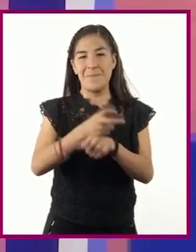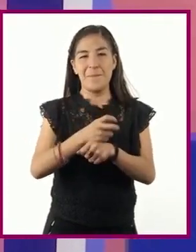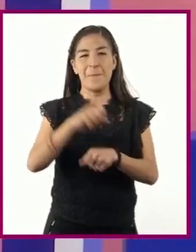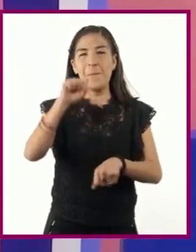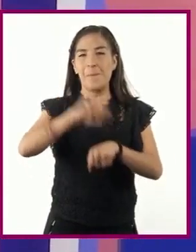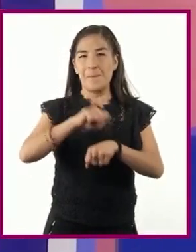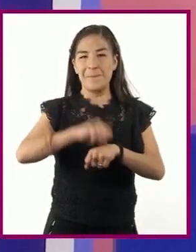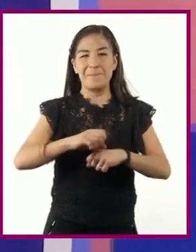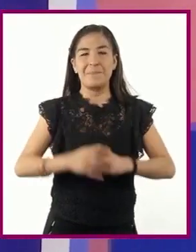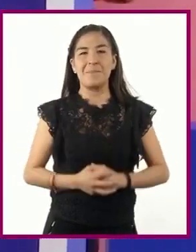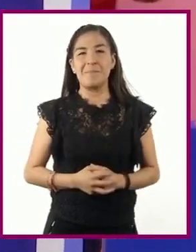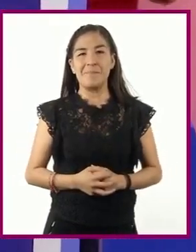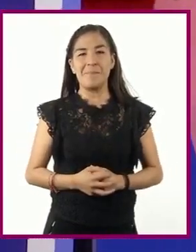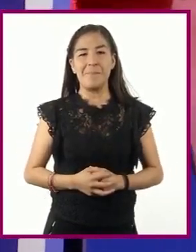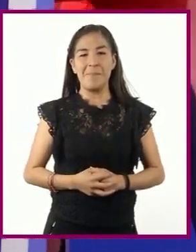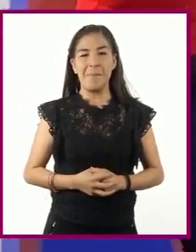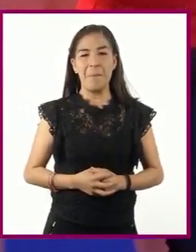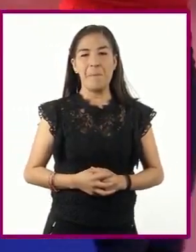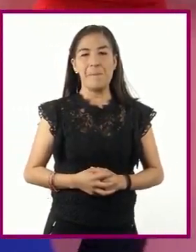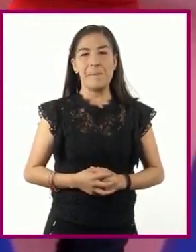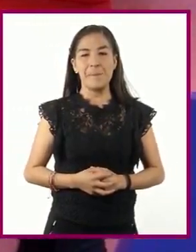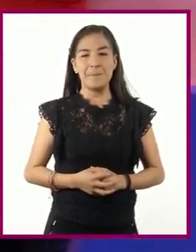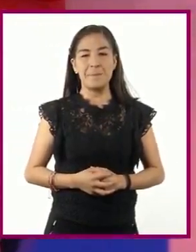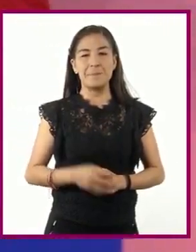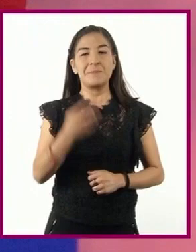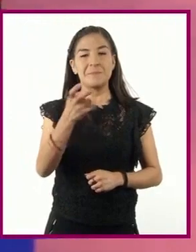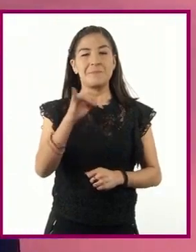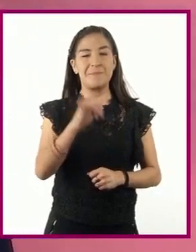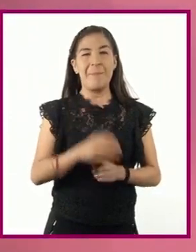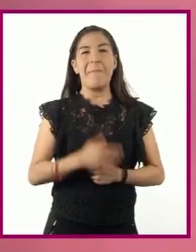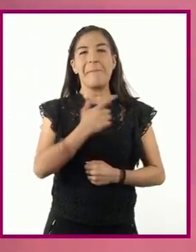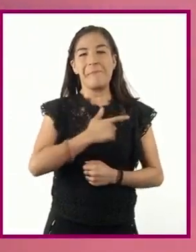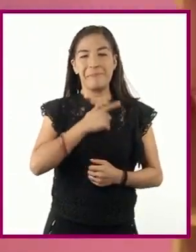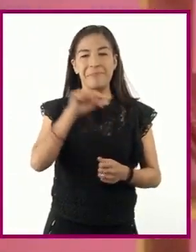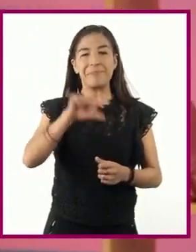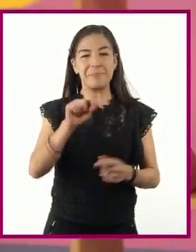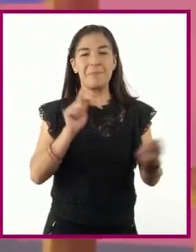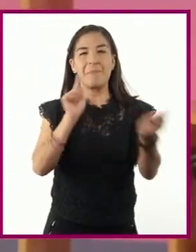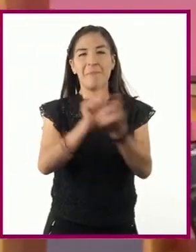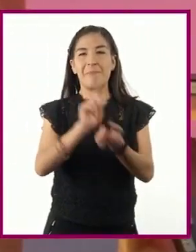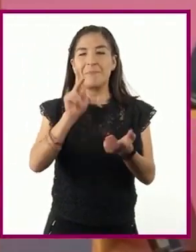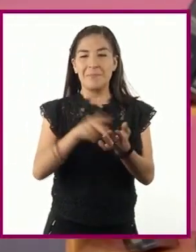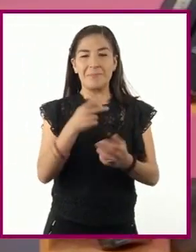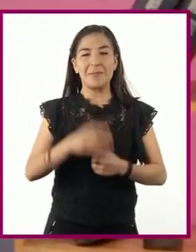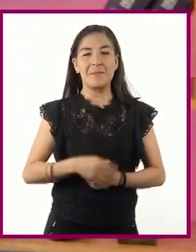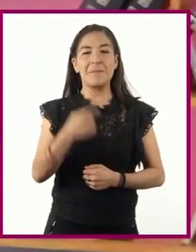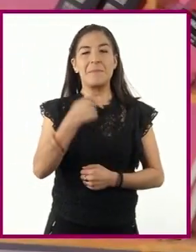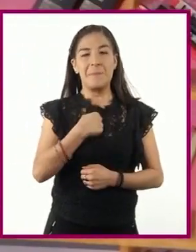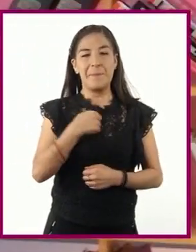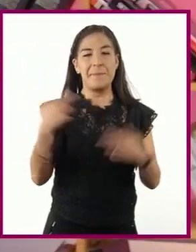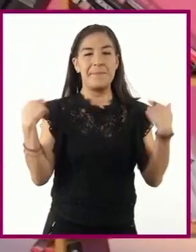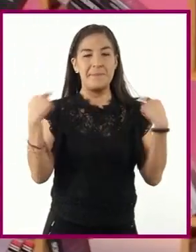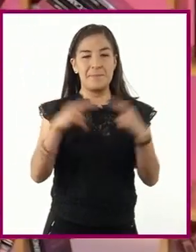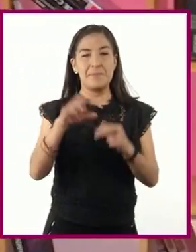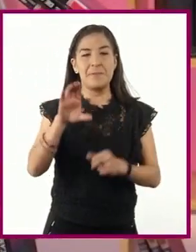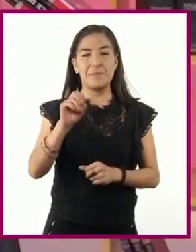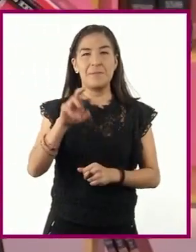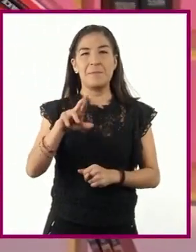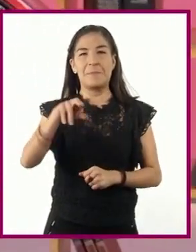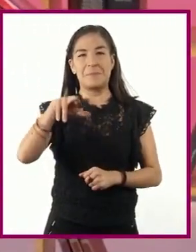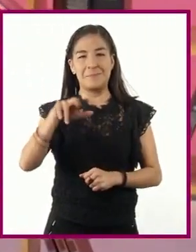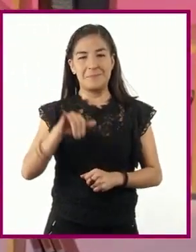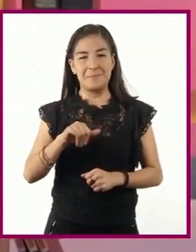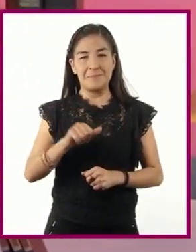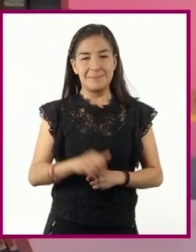grado de secundaria. Así es un gusto encontrarnos de nuevo. Yo soy la profesora Corina